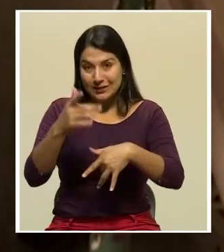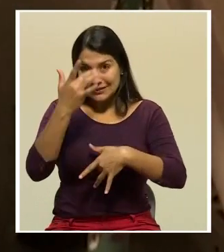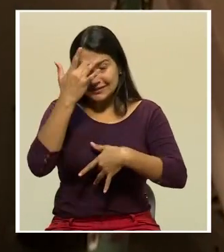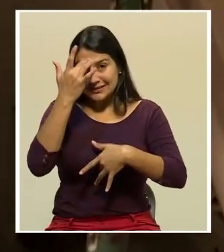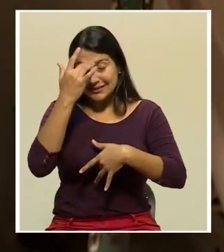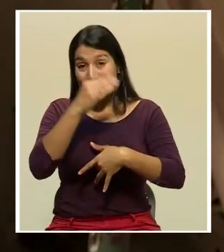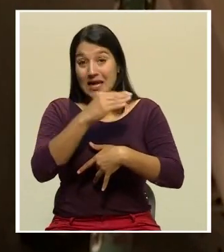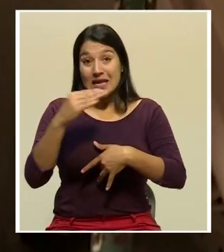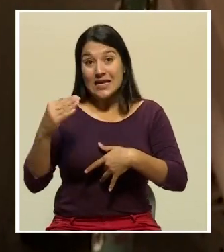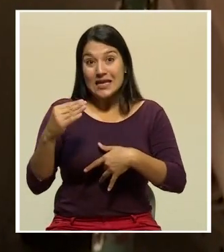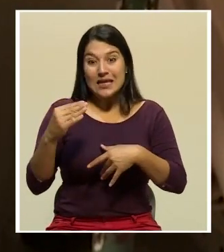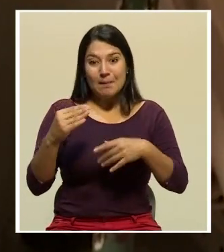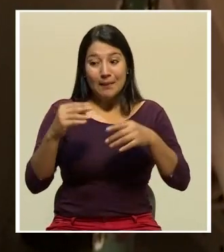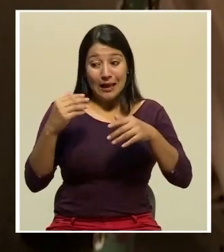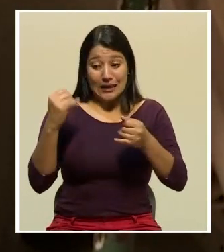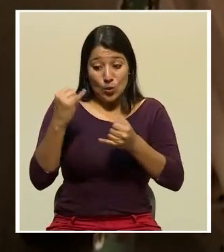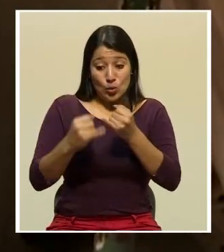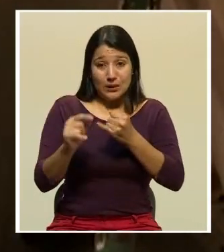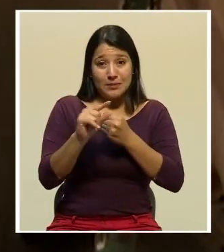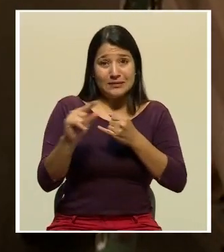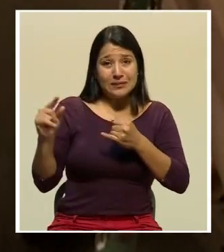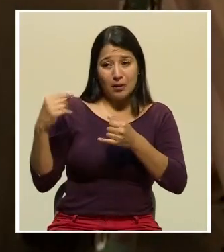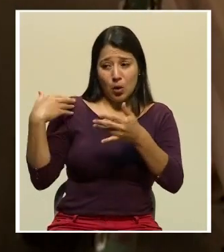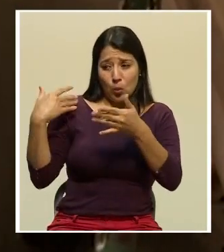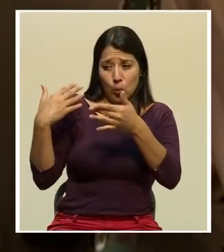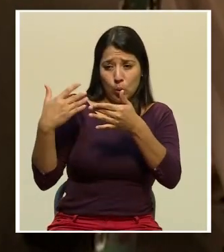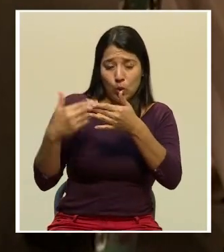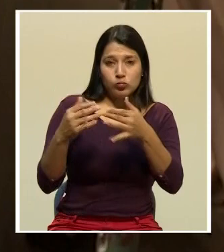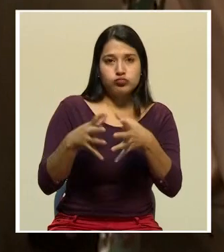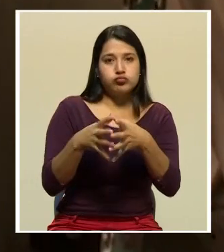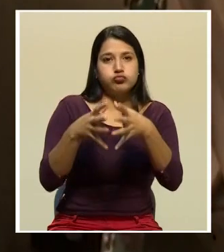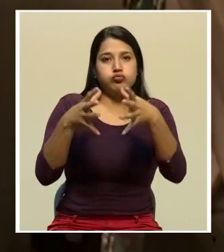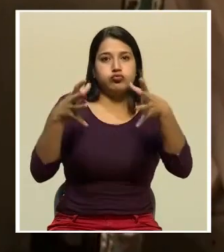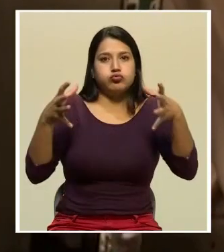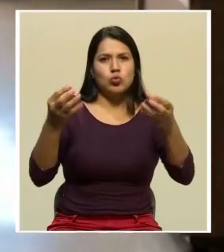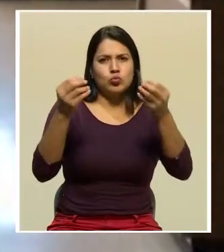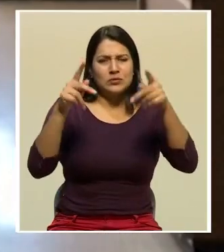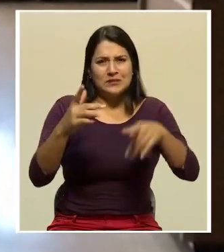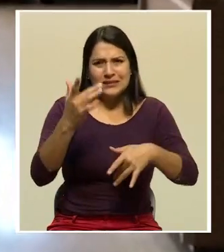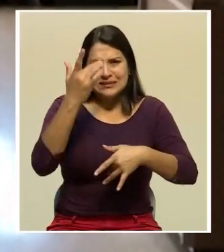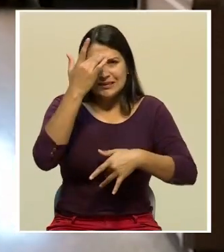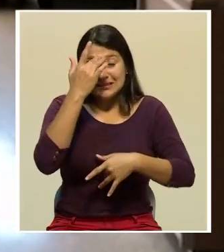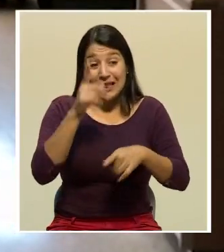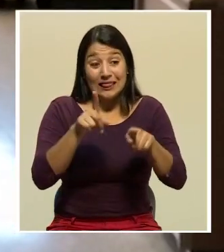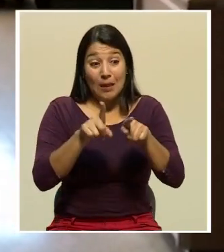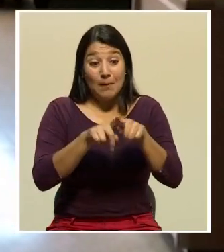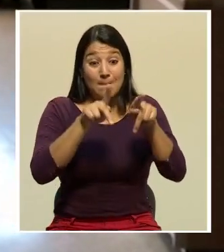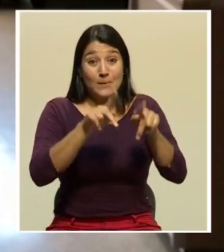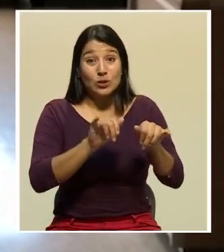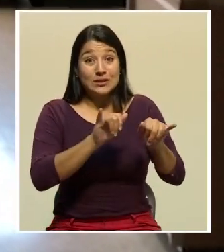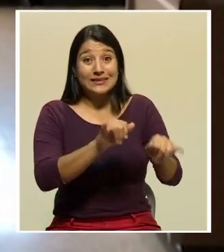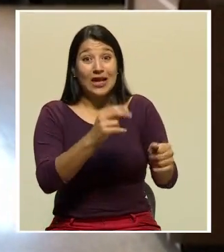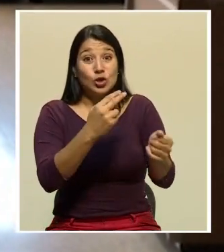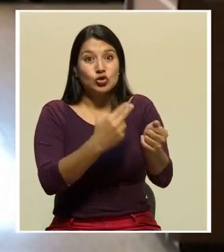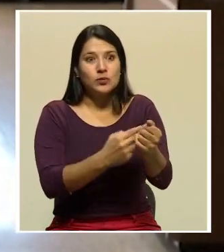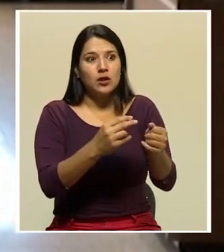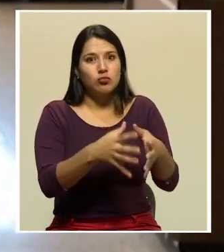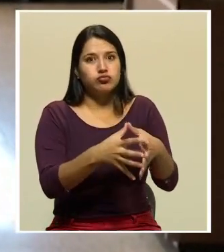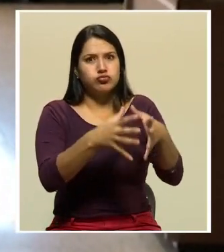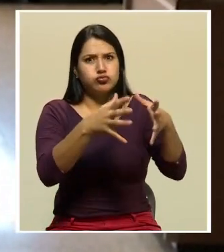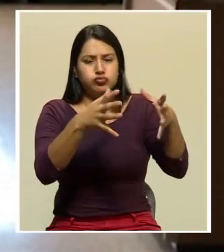última semana de casos positivos en el día a día. Además, se ha incrementado la ocupación en los hospitales por pacientes infectados con el